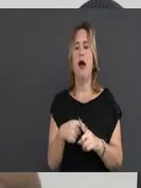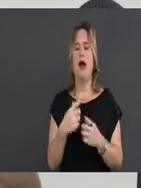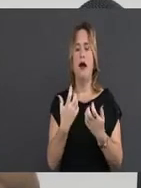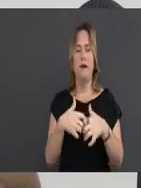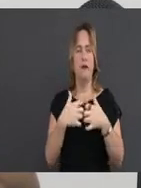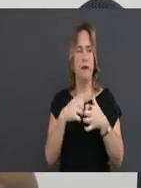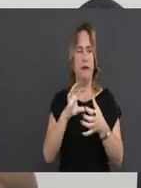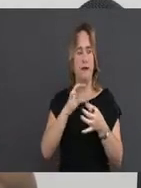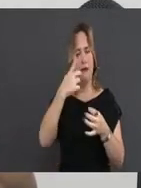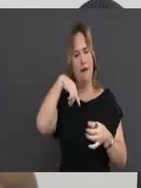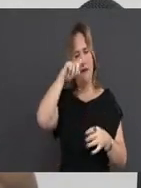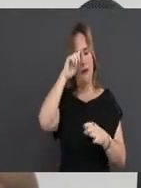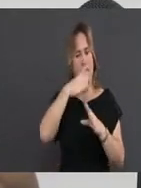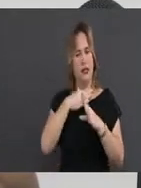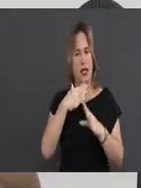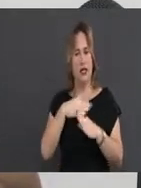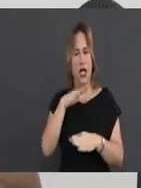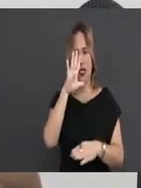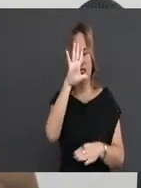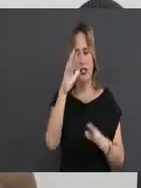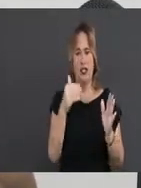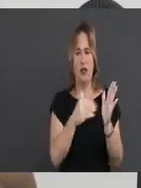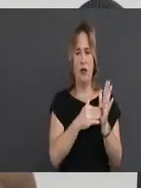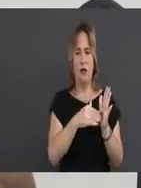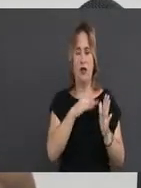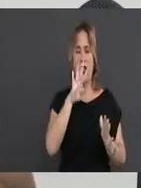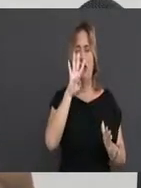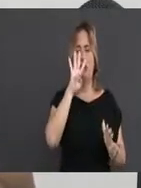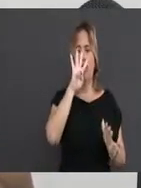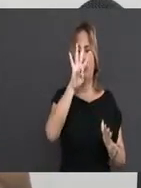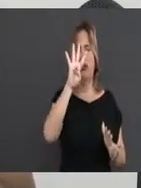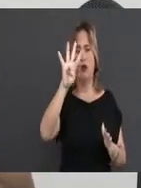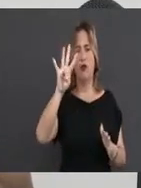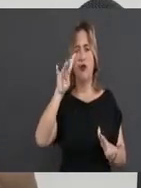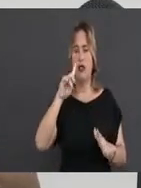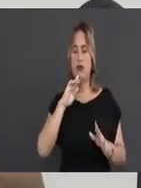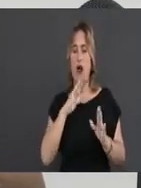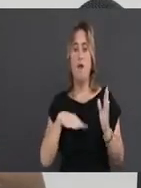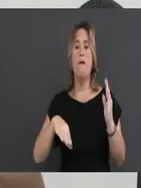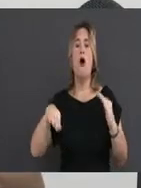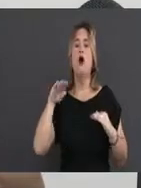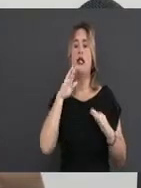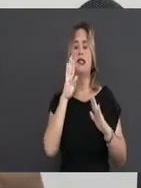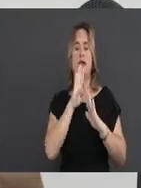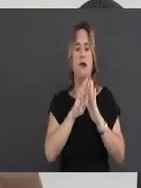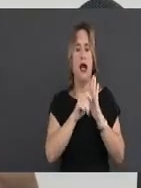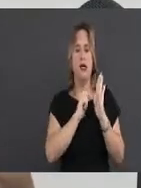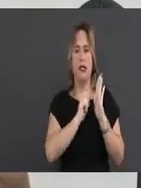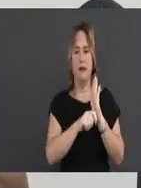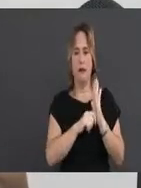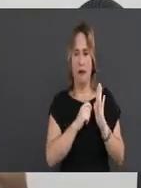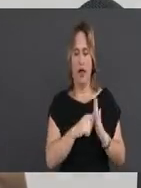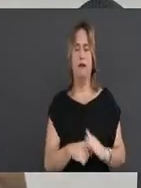de Santiago de Cuba en 5.541 cilindro por encima del plan